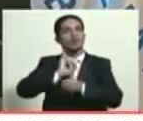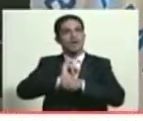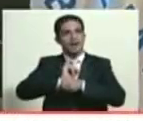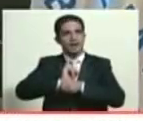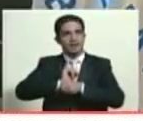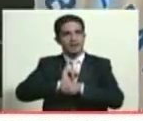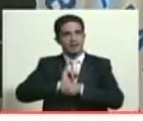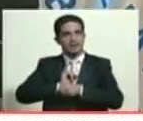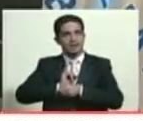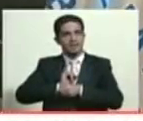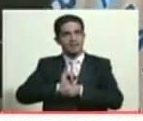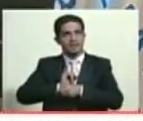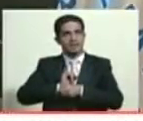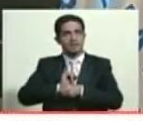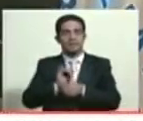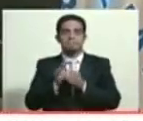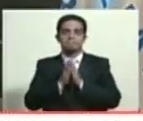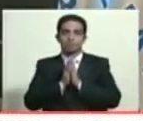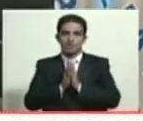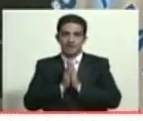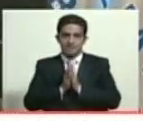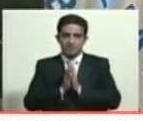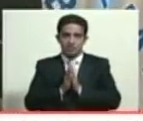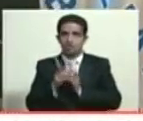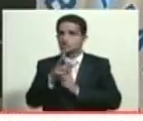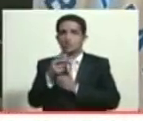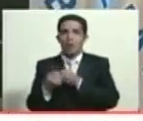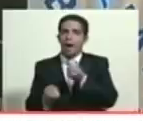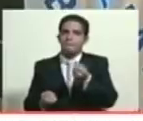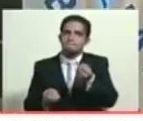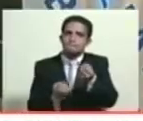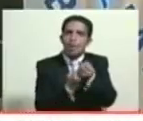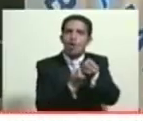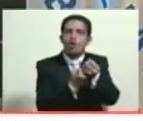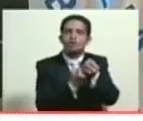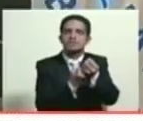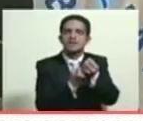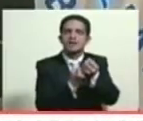multilaterales, para que no se solidaricen